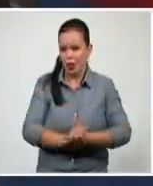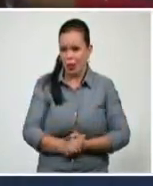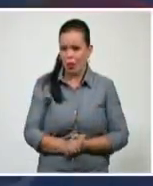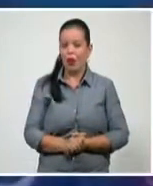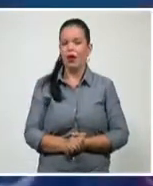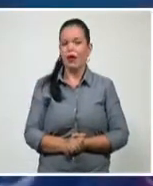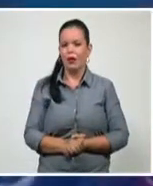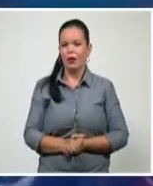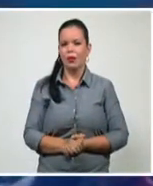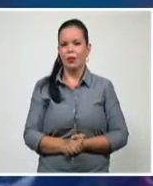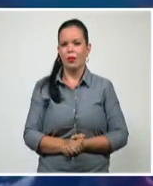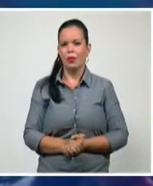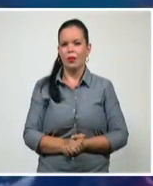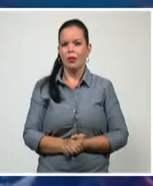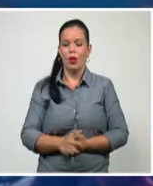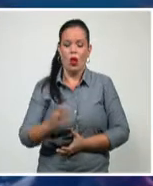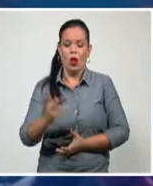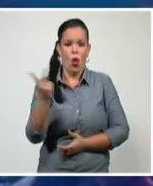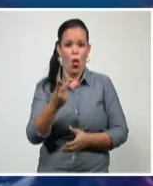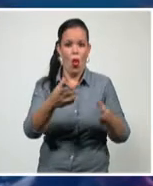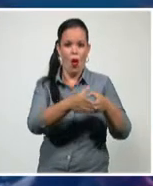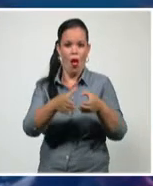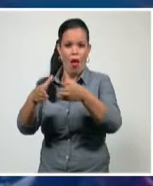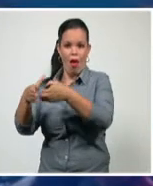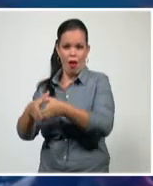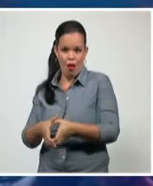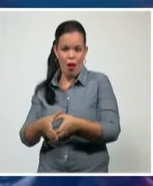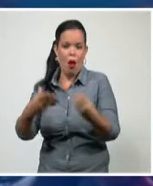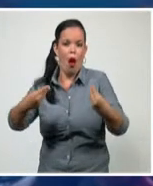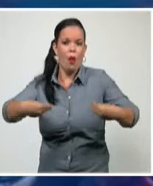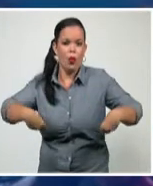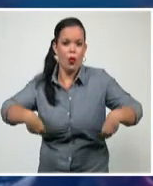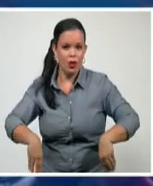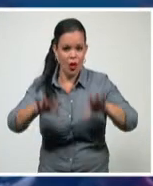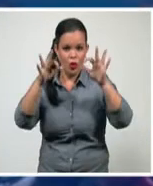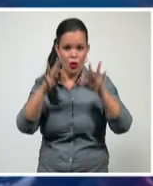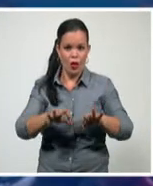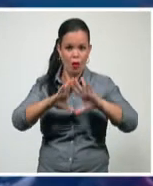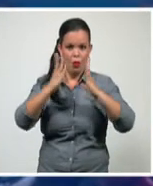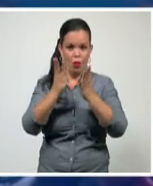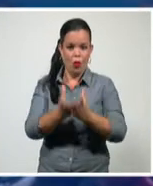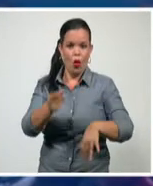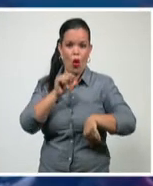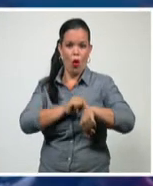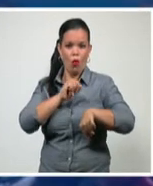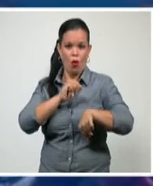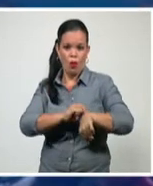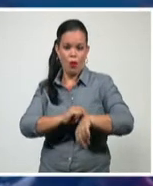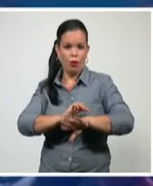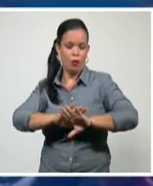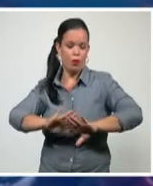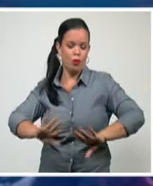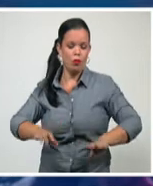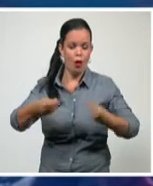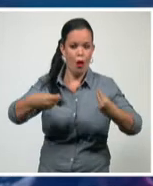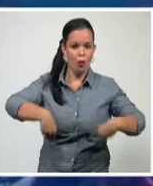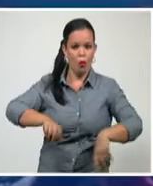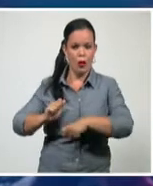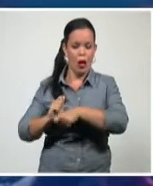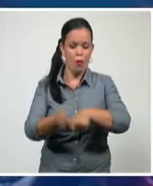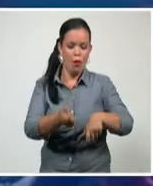como abridor. Ambos equipos aprovecharon las pocas oportunidades que dieron Giovanni Yera y Lázaro Blanco. A la ofensiva, Matanzas fue